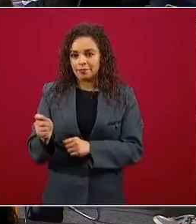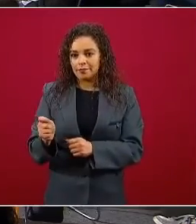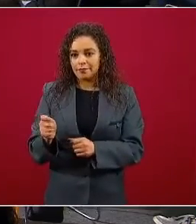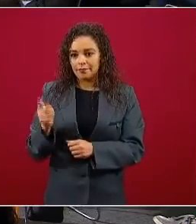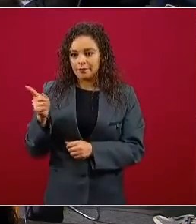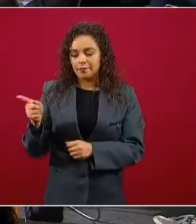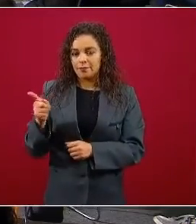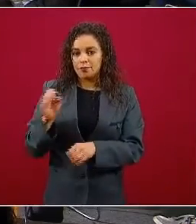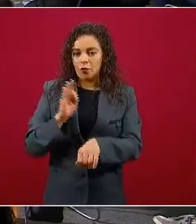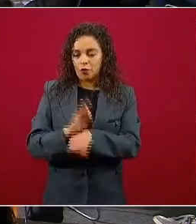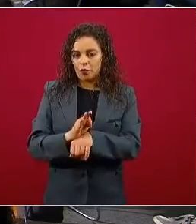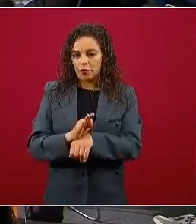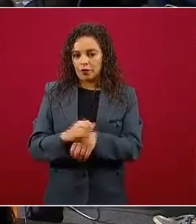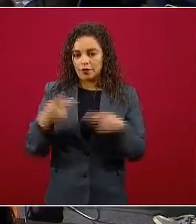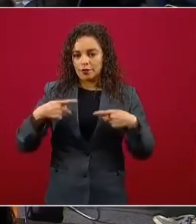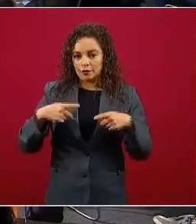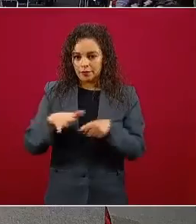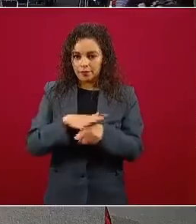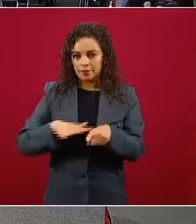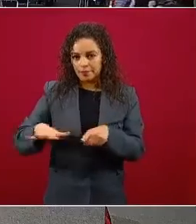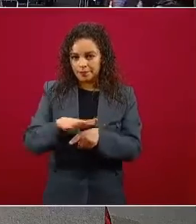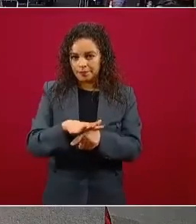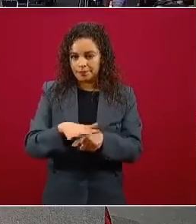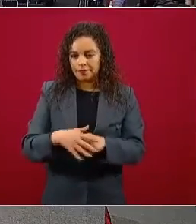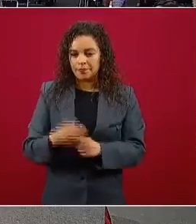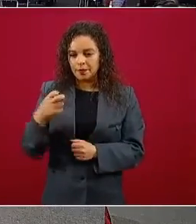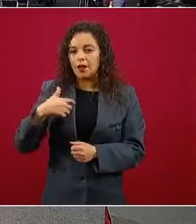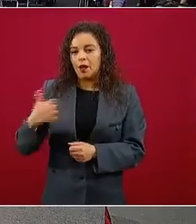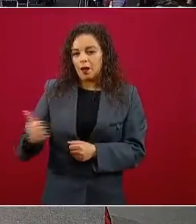yo, miren, ya mencioné